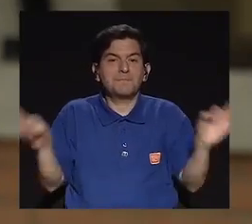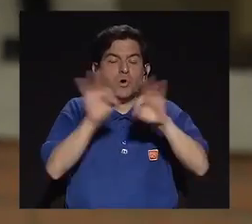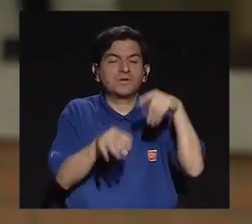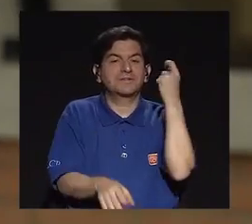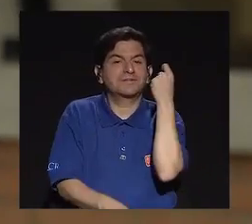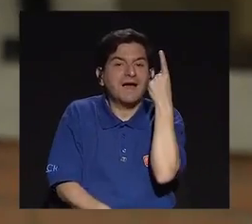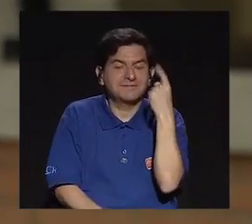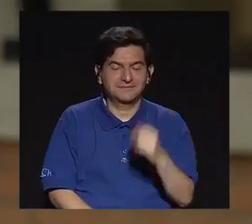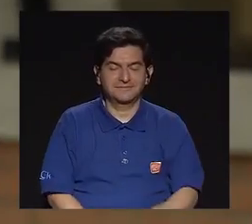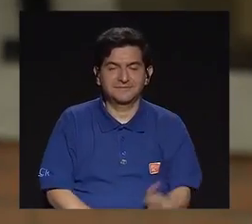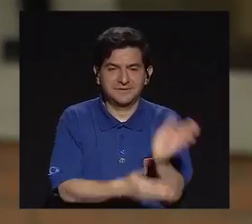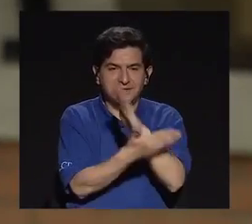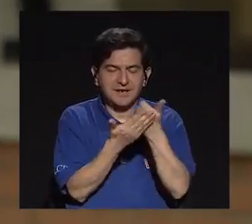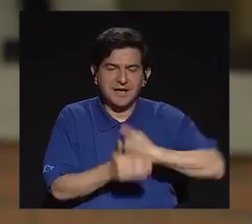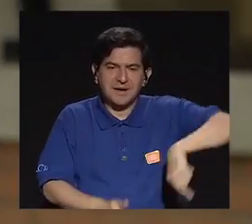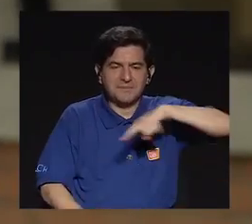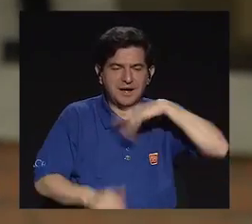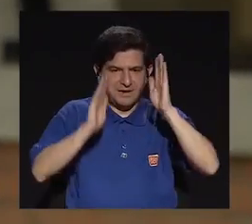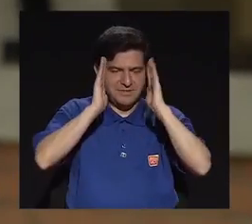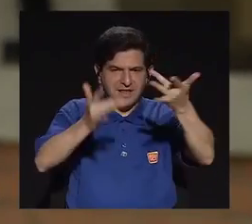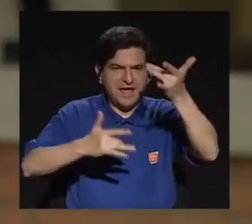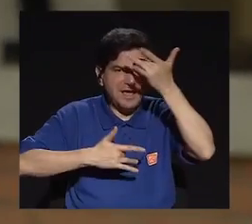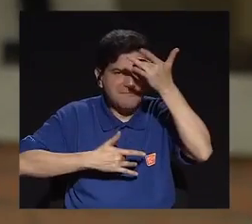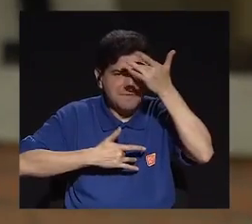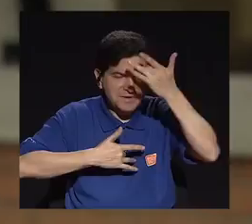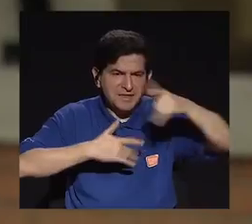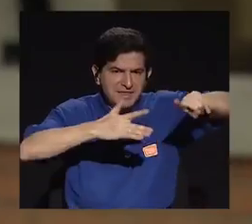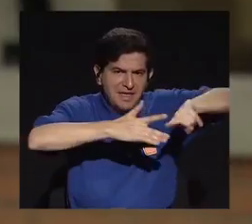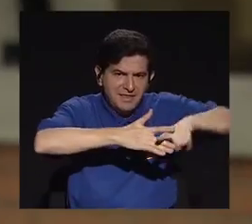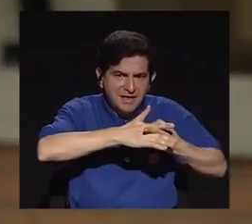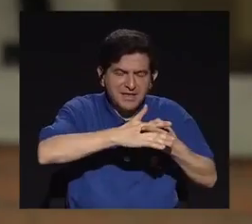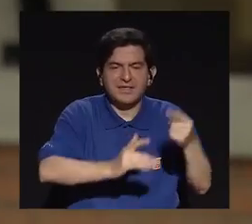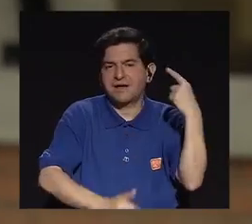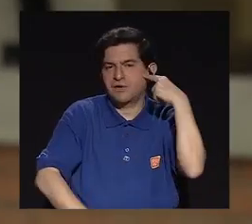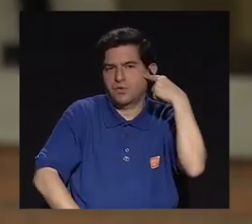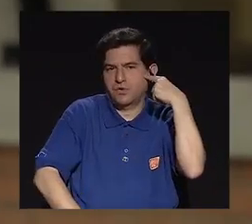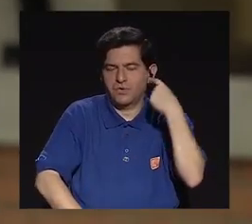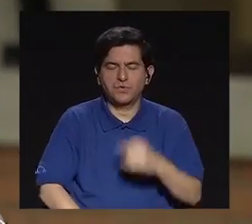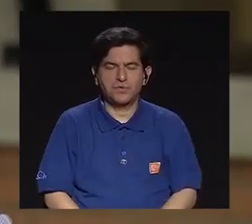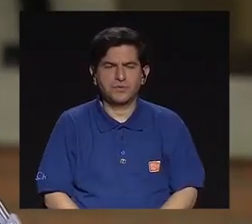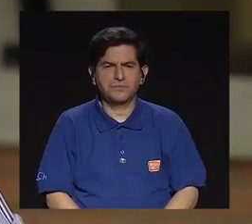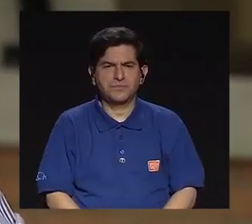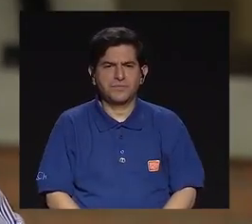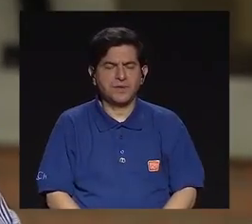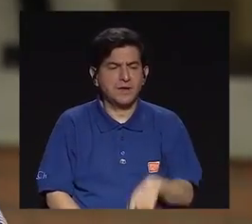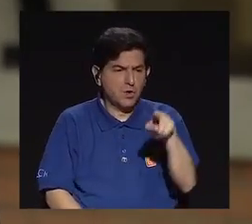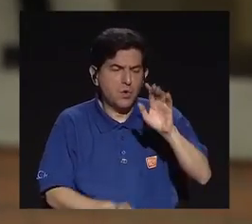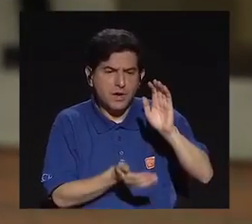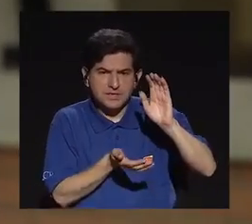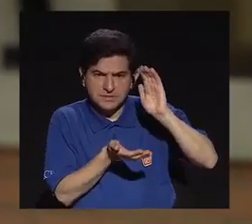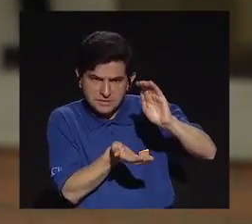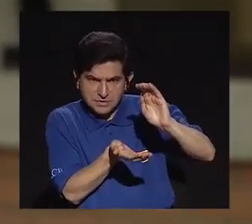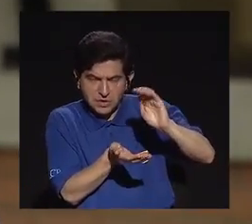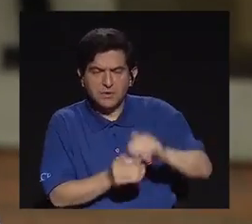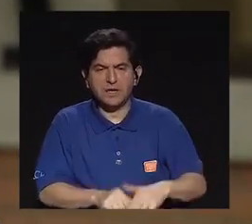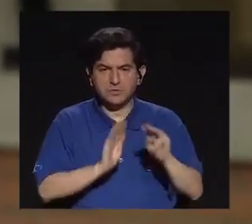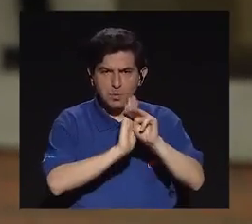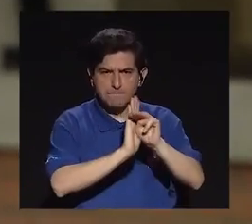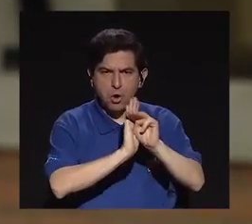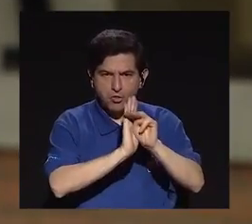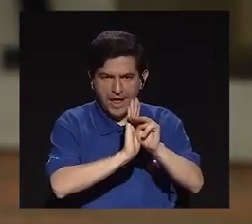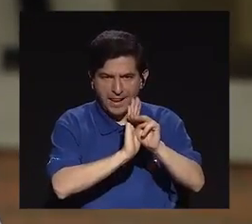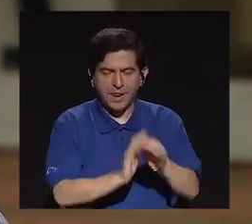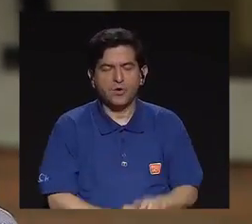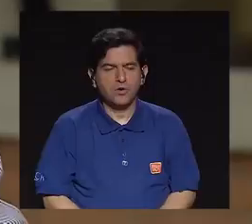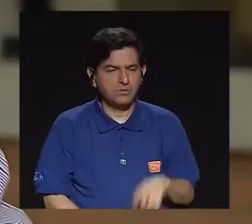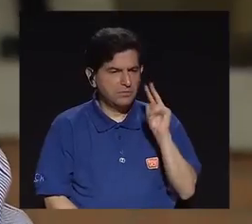importante entender que entonces la parte que nos atañe son las enfermedades que se originan en el oído. Podemos ir viendo con el modelo